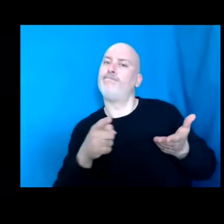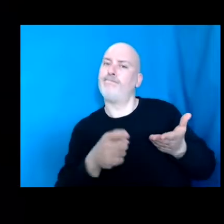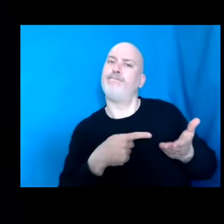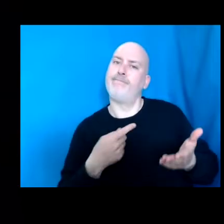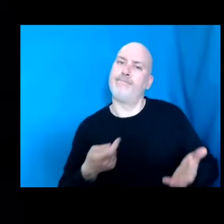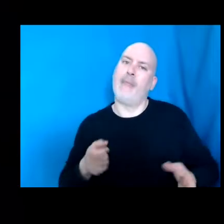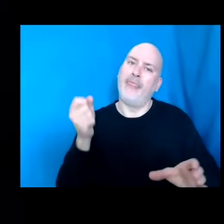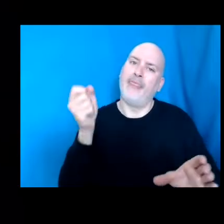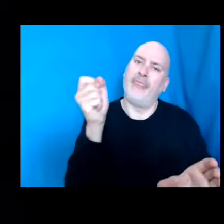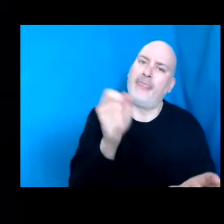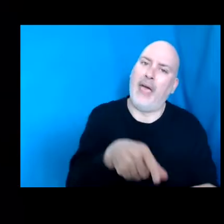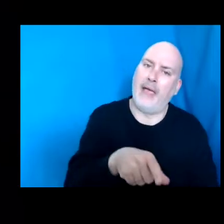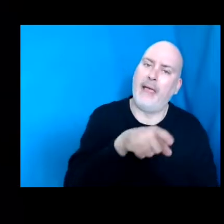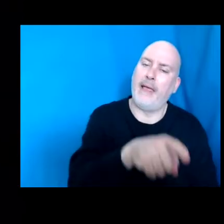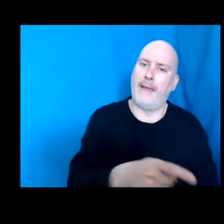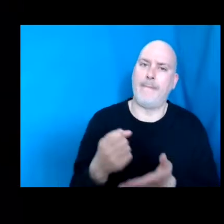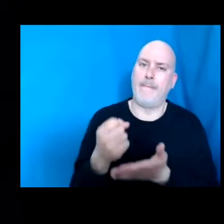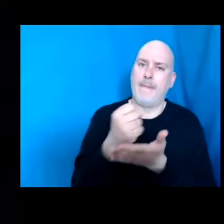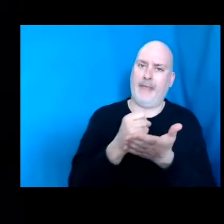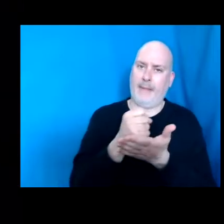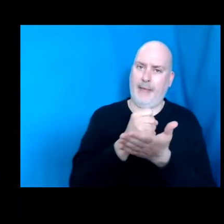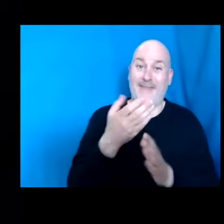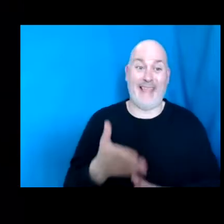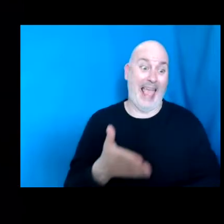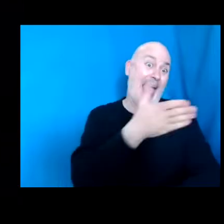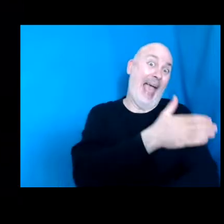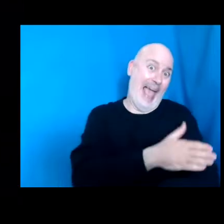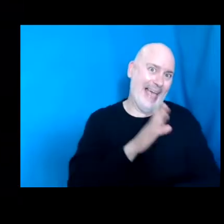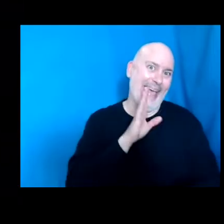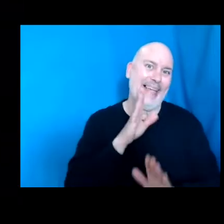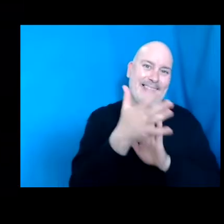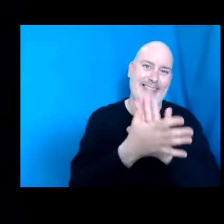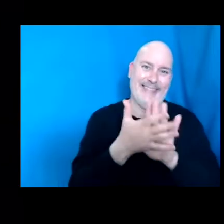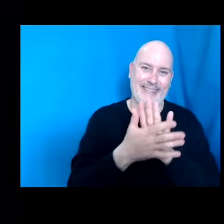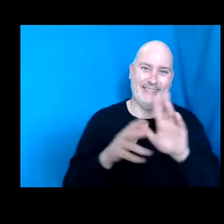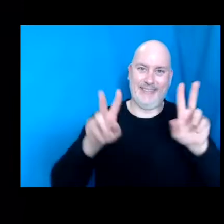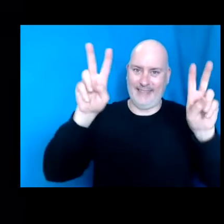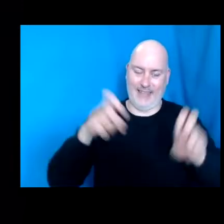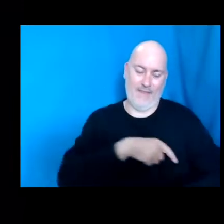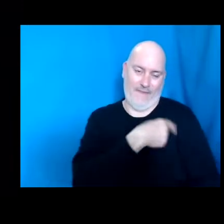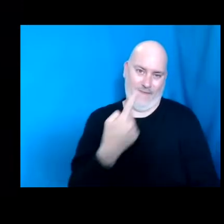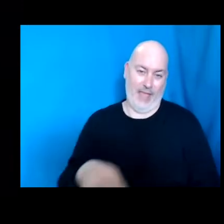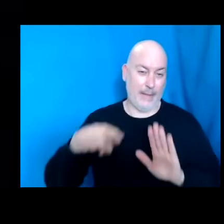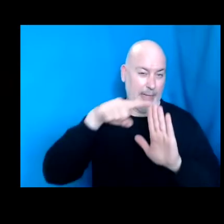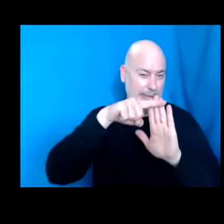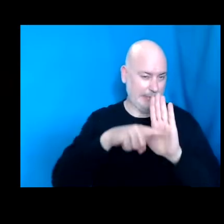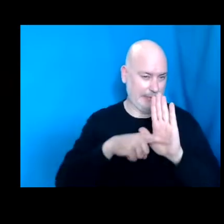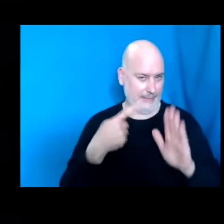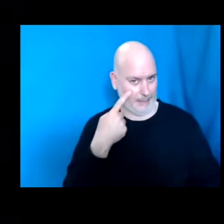de medicamentos y las medidas que hemos comentado sobre el tema de la fiebre.